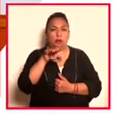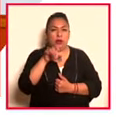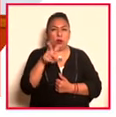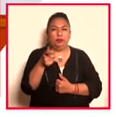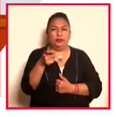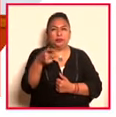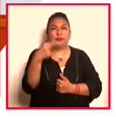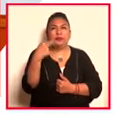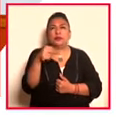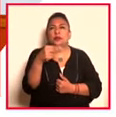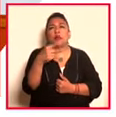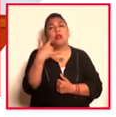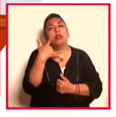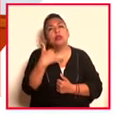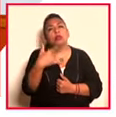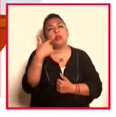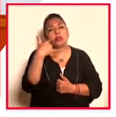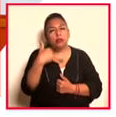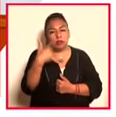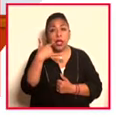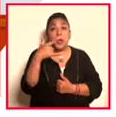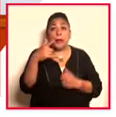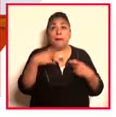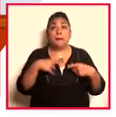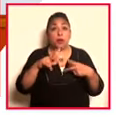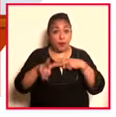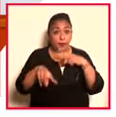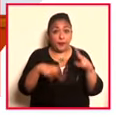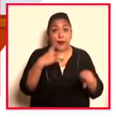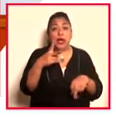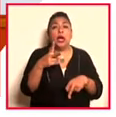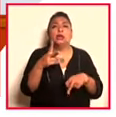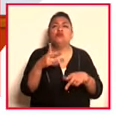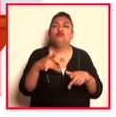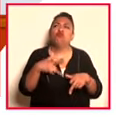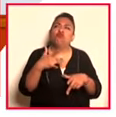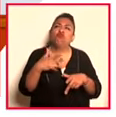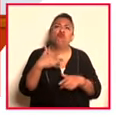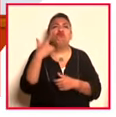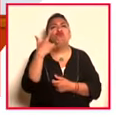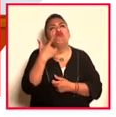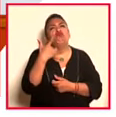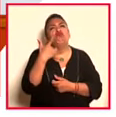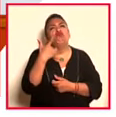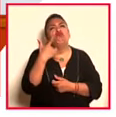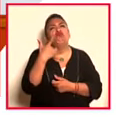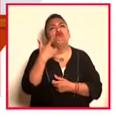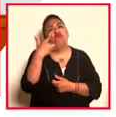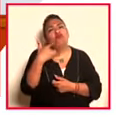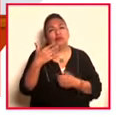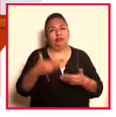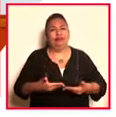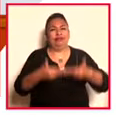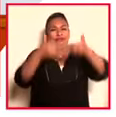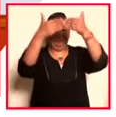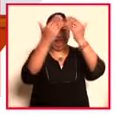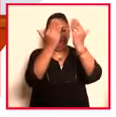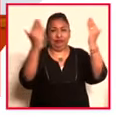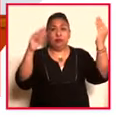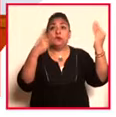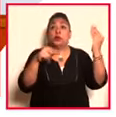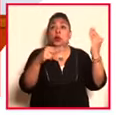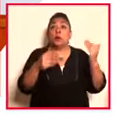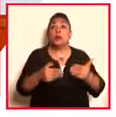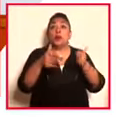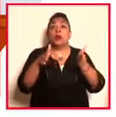de contemplación, donde la gente vaya y se siente a contemplar este mural, que es un mural que se llama Mural El Camino